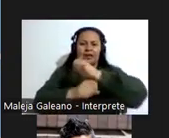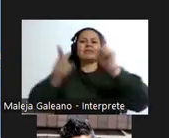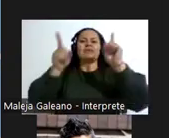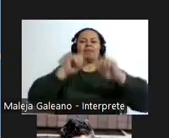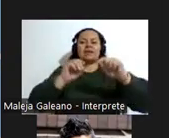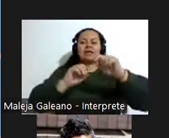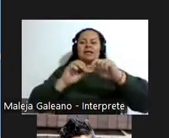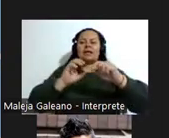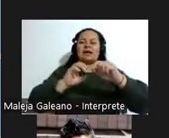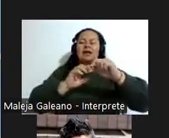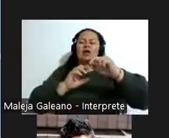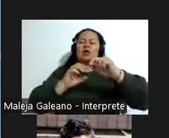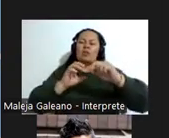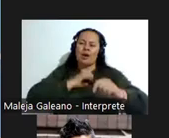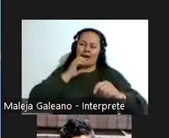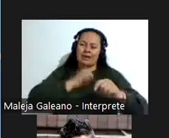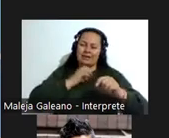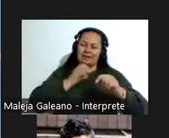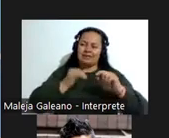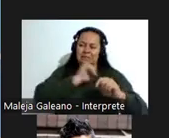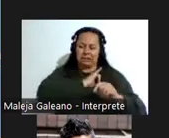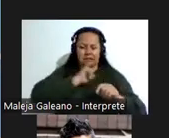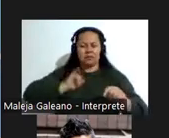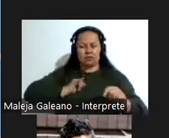un carácter de adaptación a la norma.